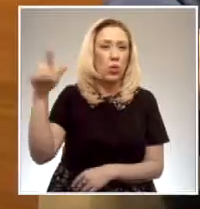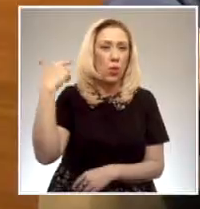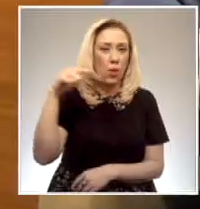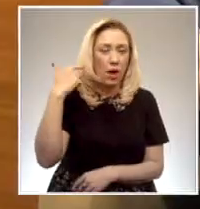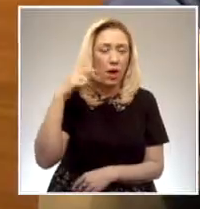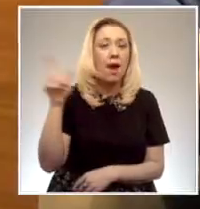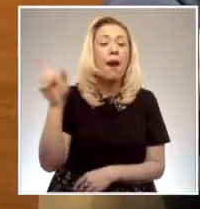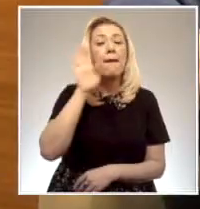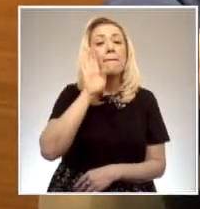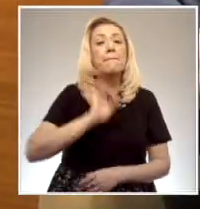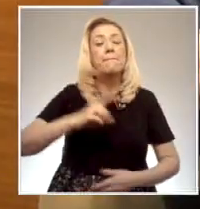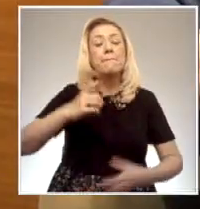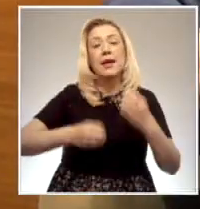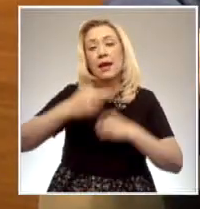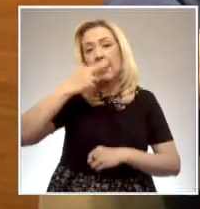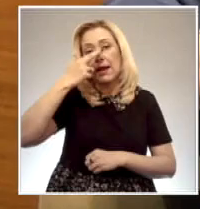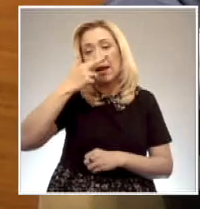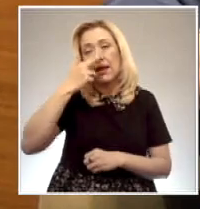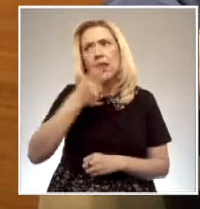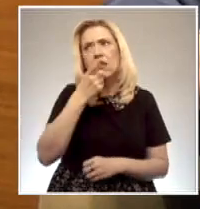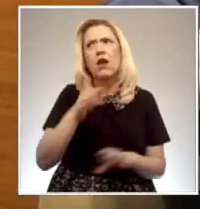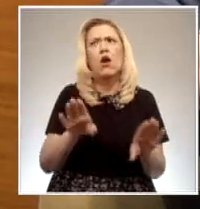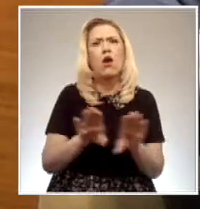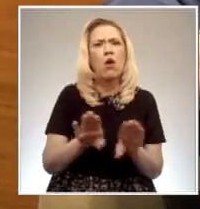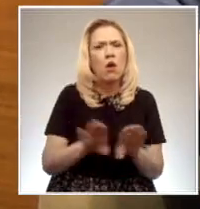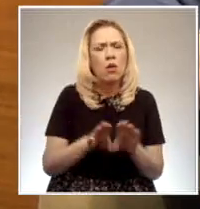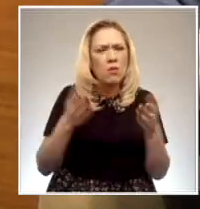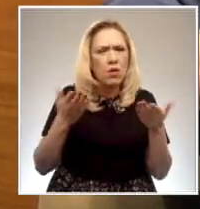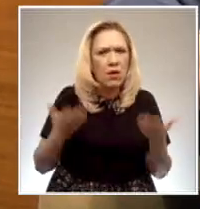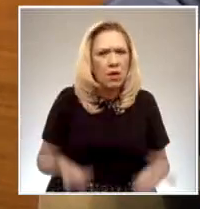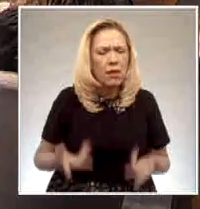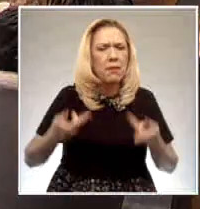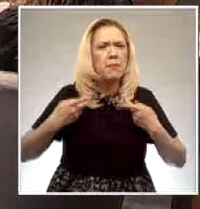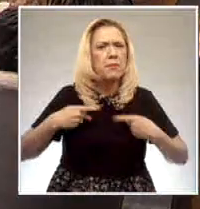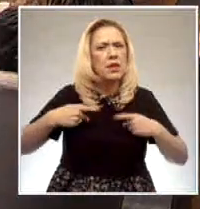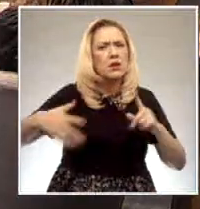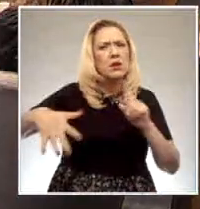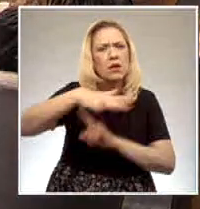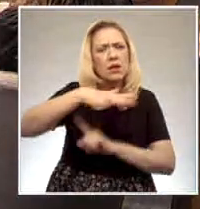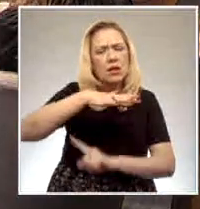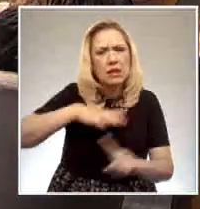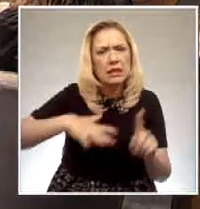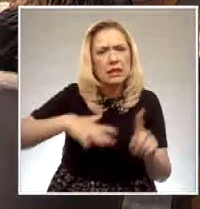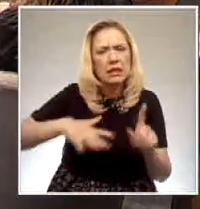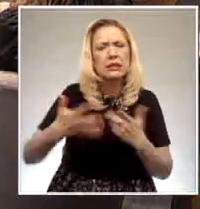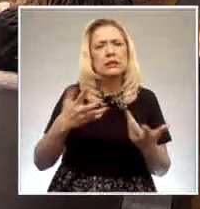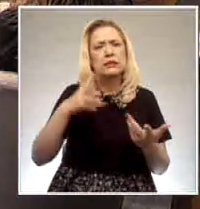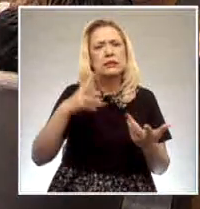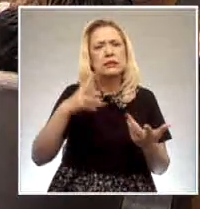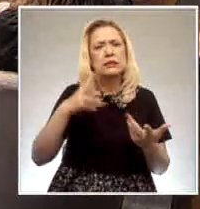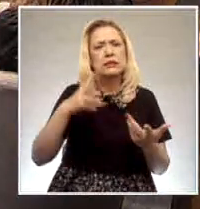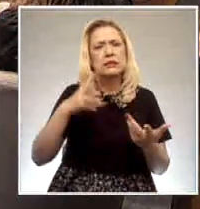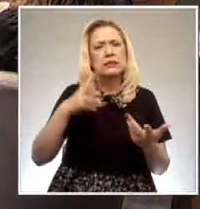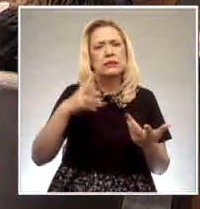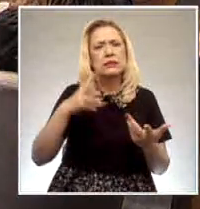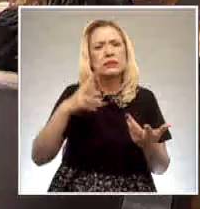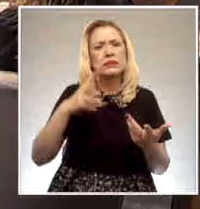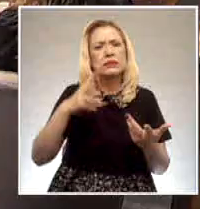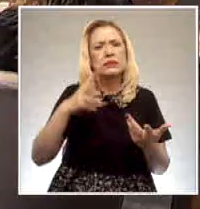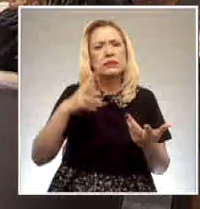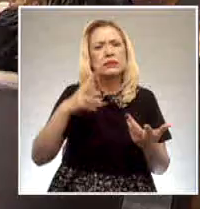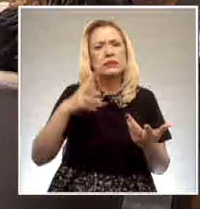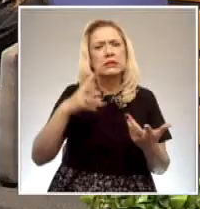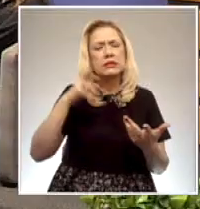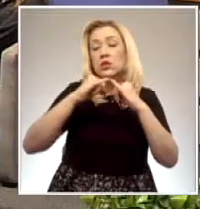la ministra destacó resoluciones en torno a la migración, específicamente sobre las revisiones aleatorias que realiza el